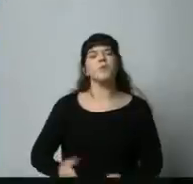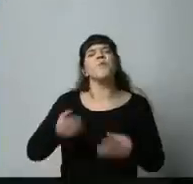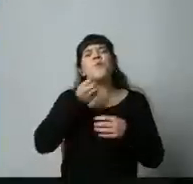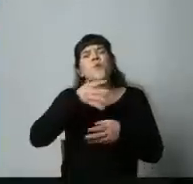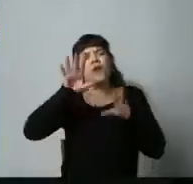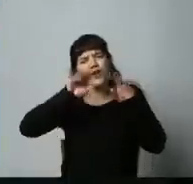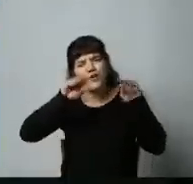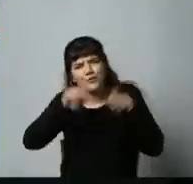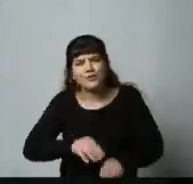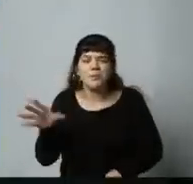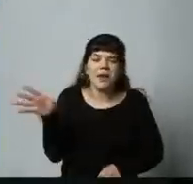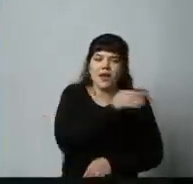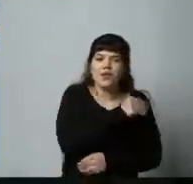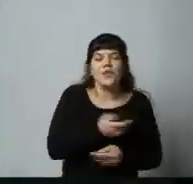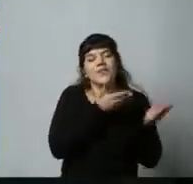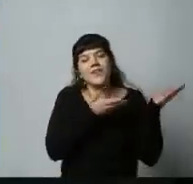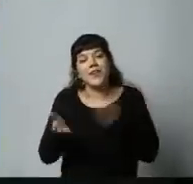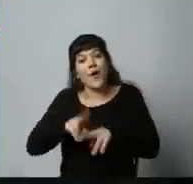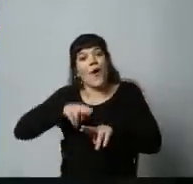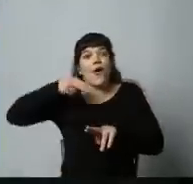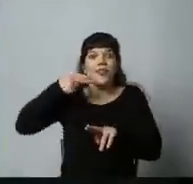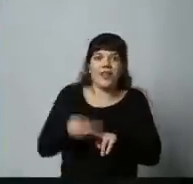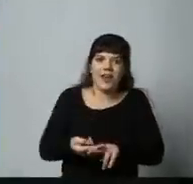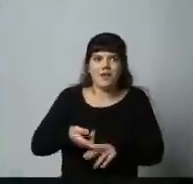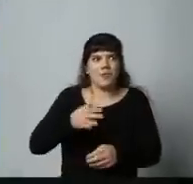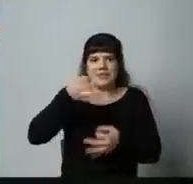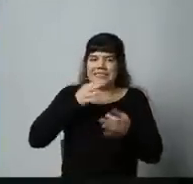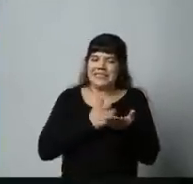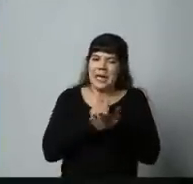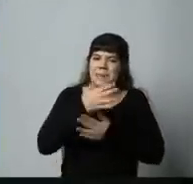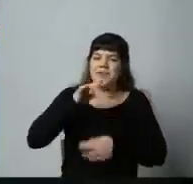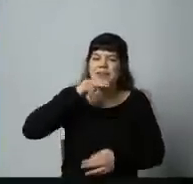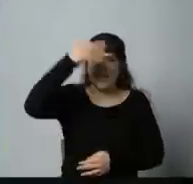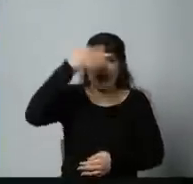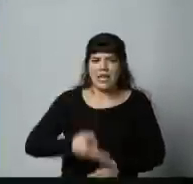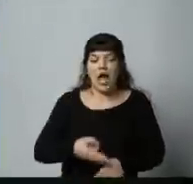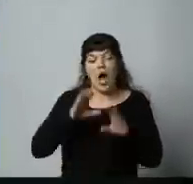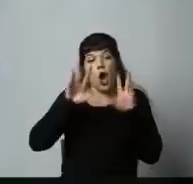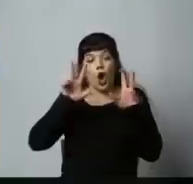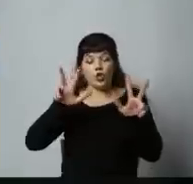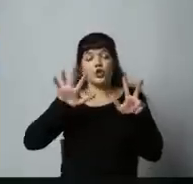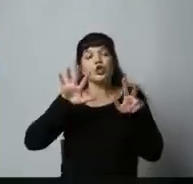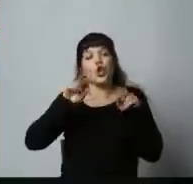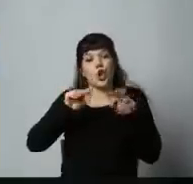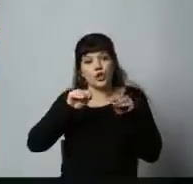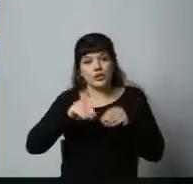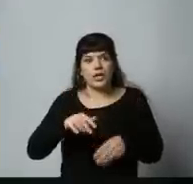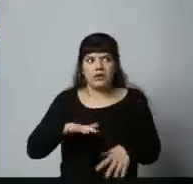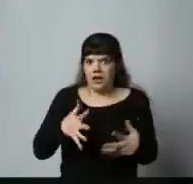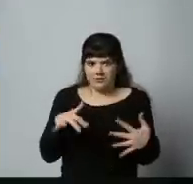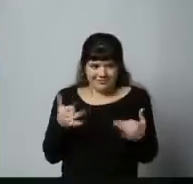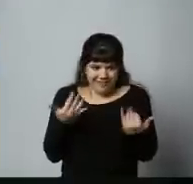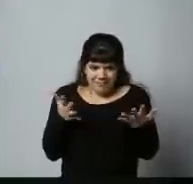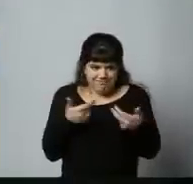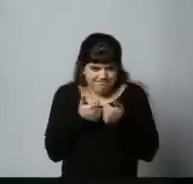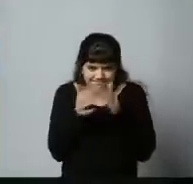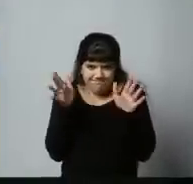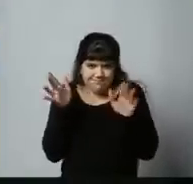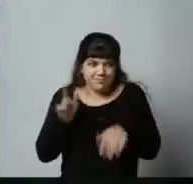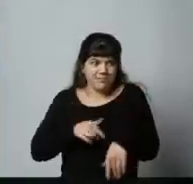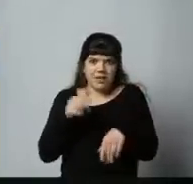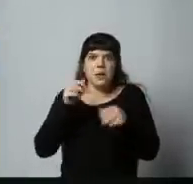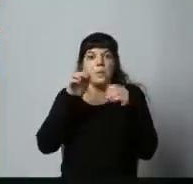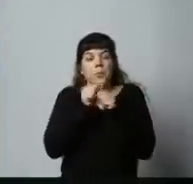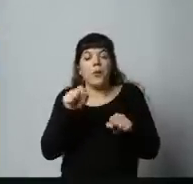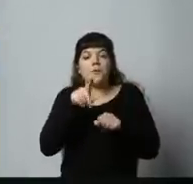muy buenas noches bienvenidos una vez más como todos los viernes a a las 8 de la noche desde ya tempranito te pido que pongas